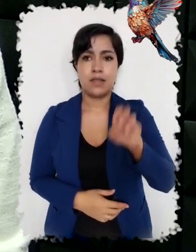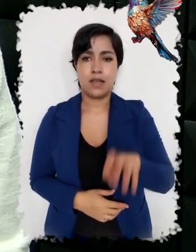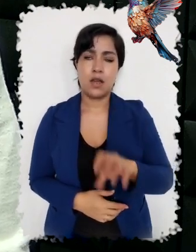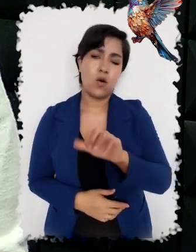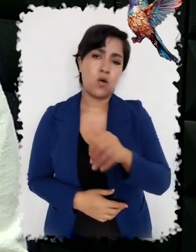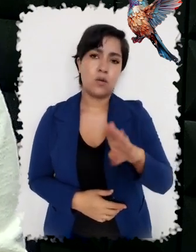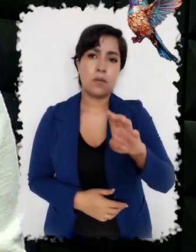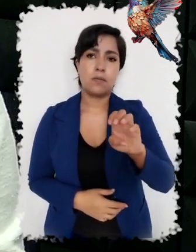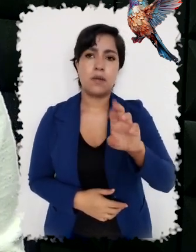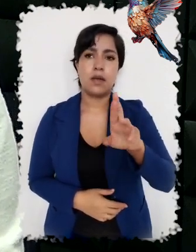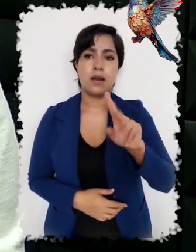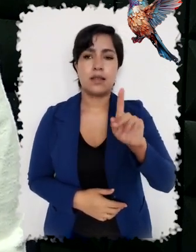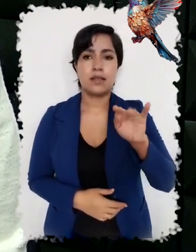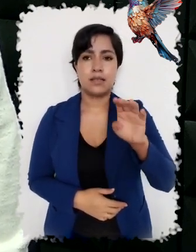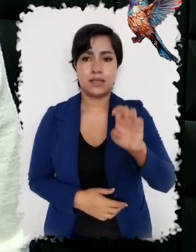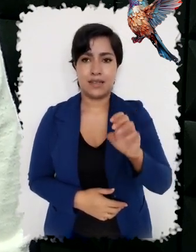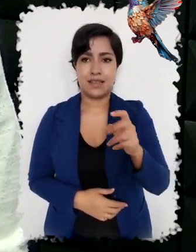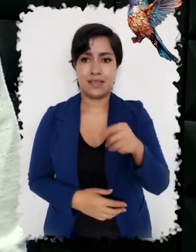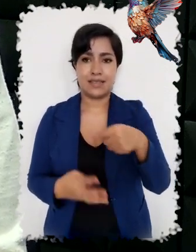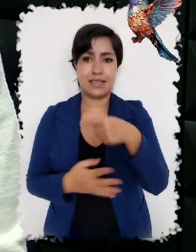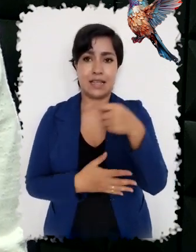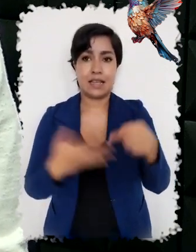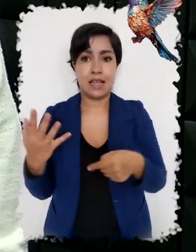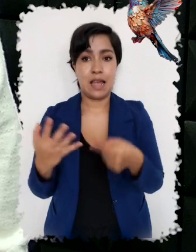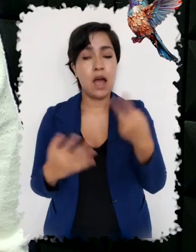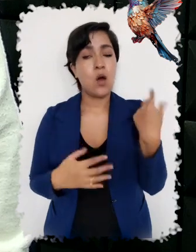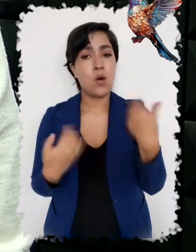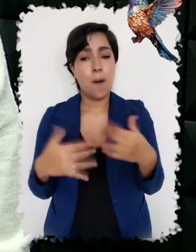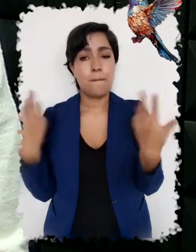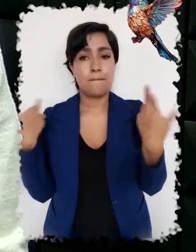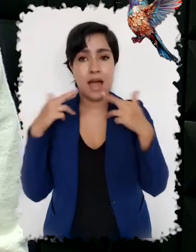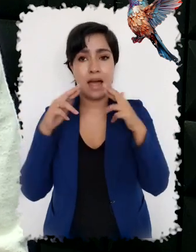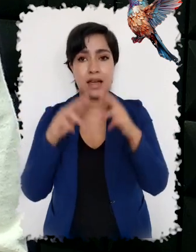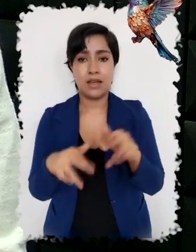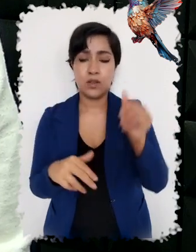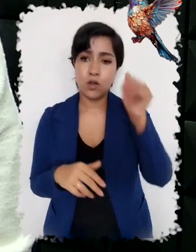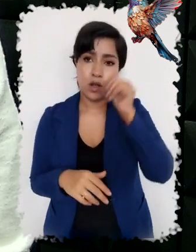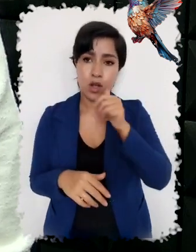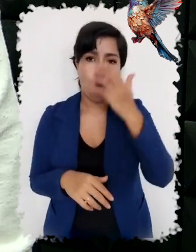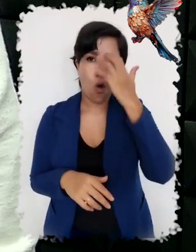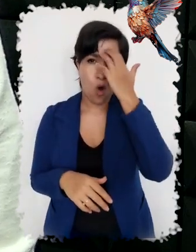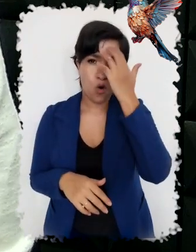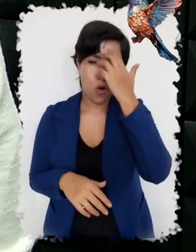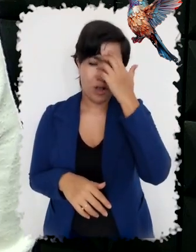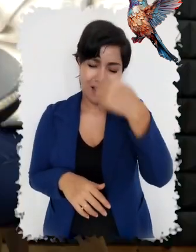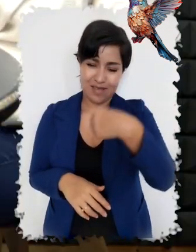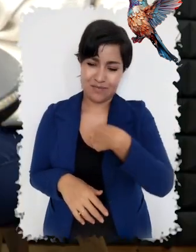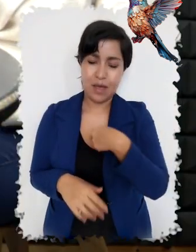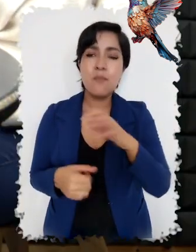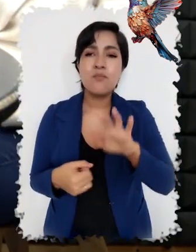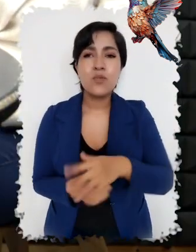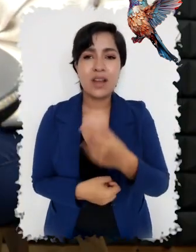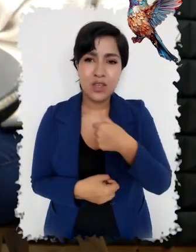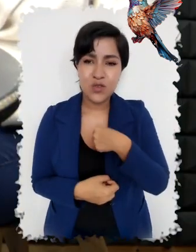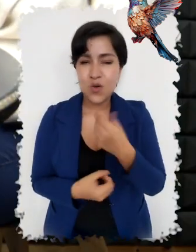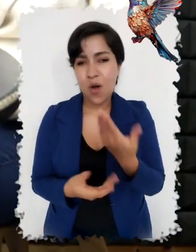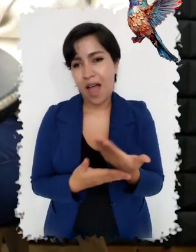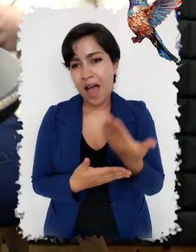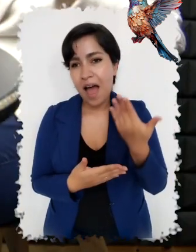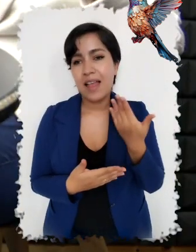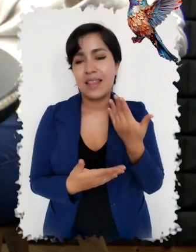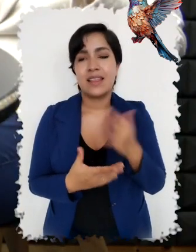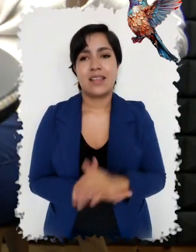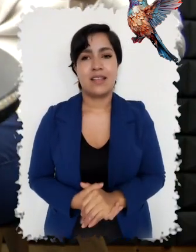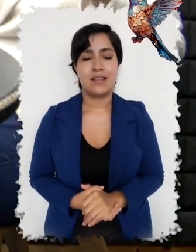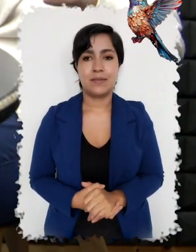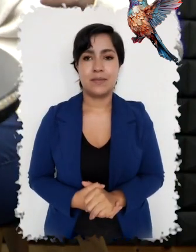maestra verenice este ellos son ellos ellos me conocen porque yo ahí